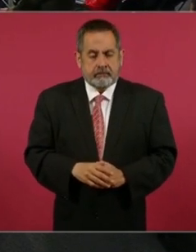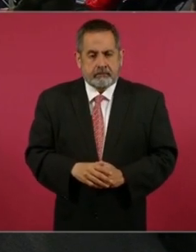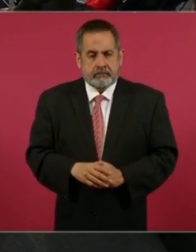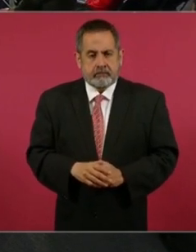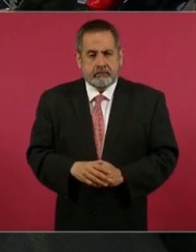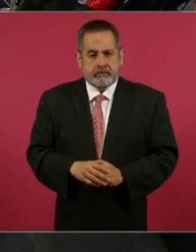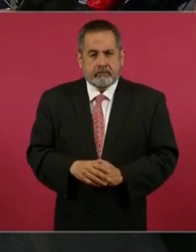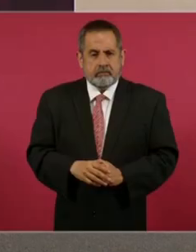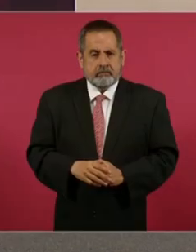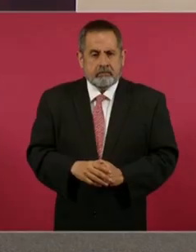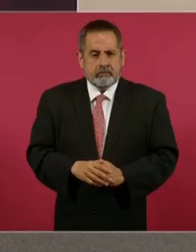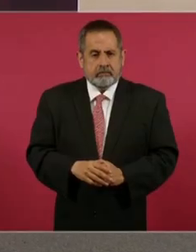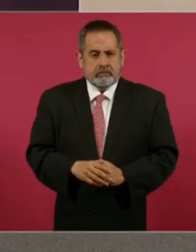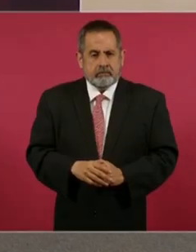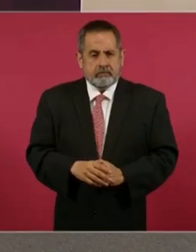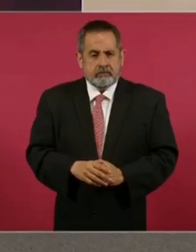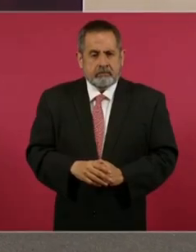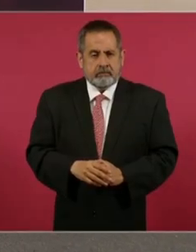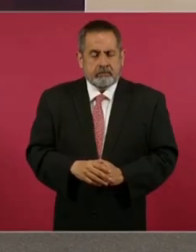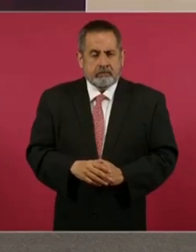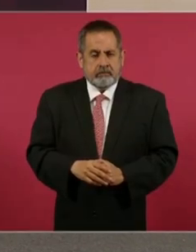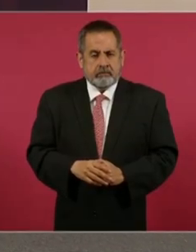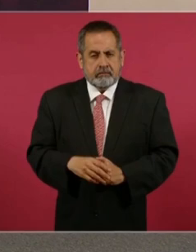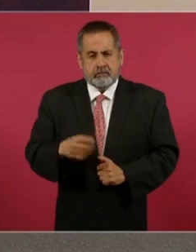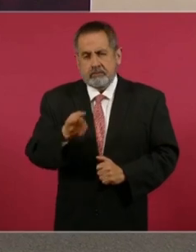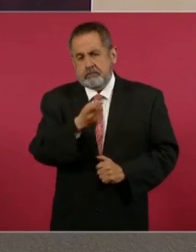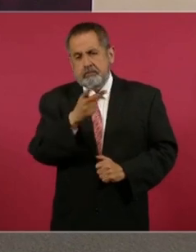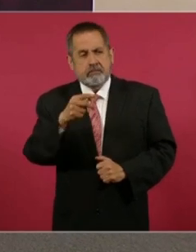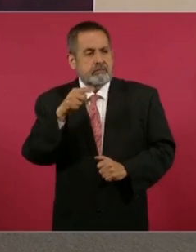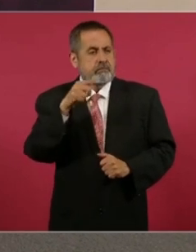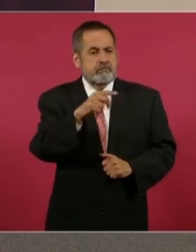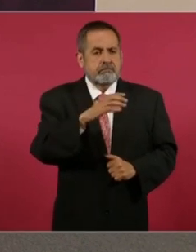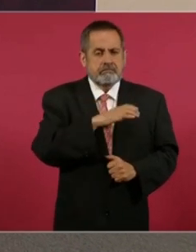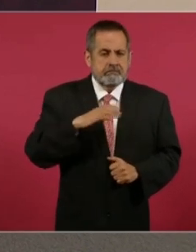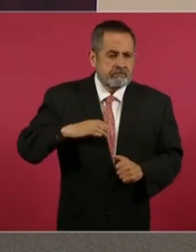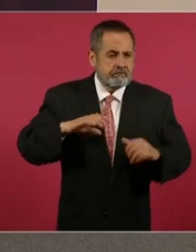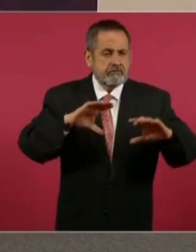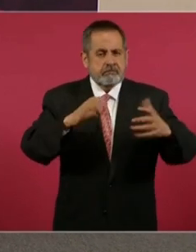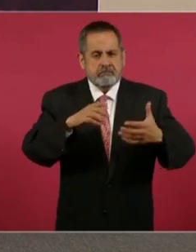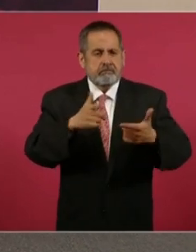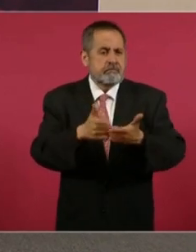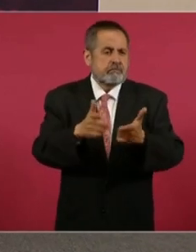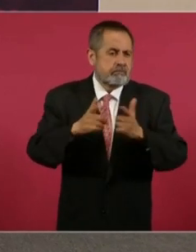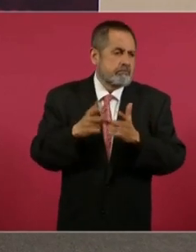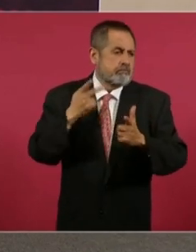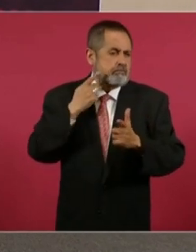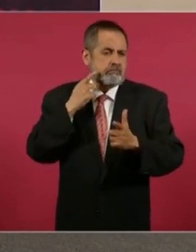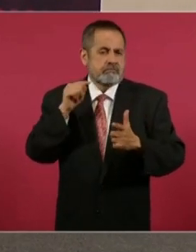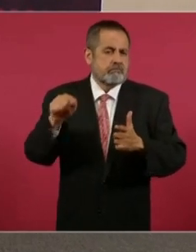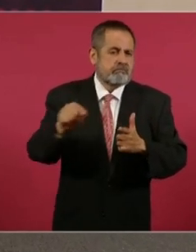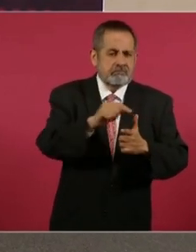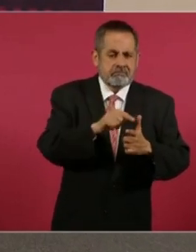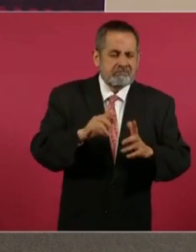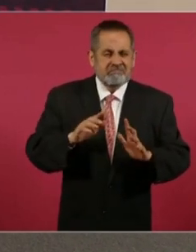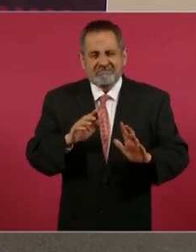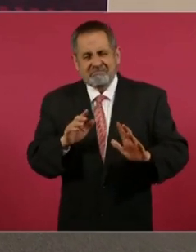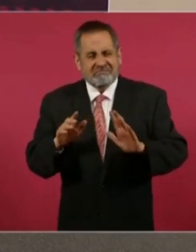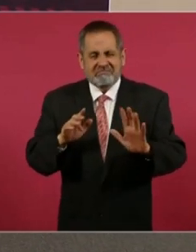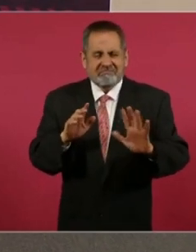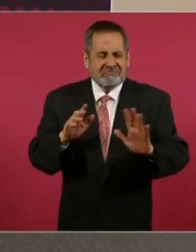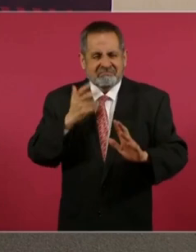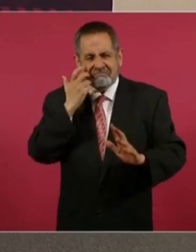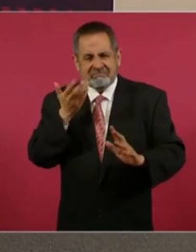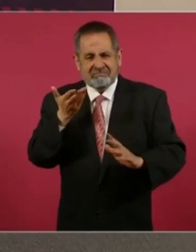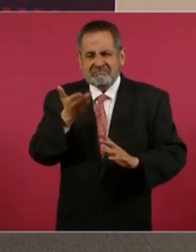hay quienes en el Congreso, en los partidos, ¿no?, pueden estar